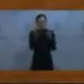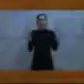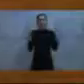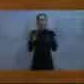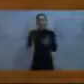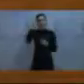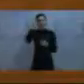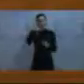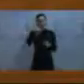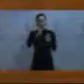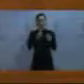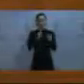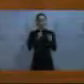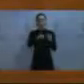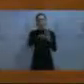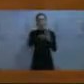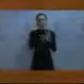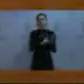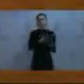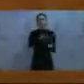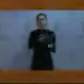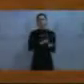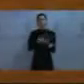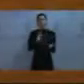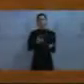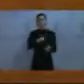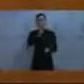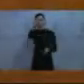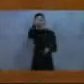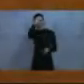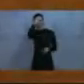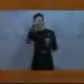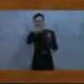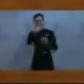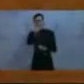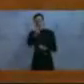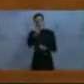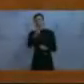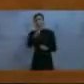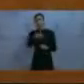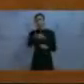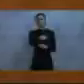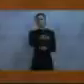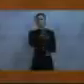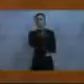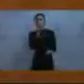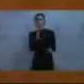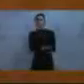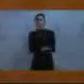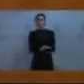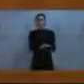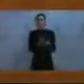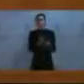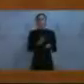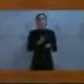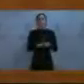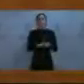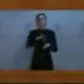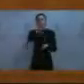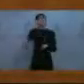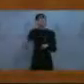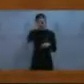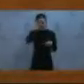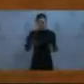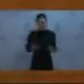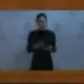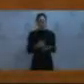muy determinantes en el curso posterior de la enfermedad y en las secuelas que se producen por ella.